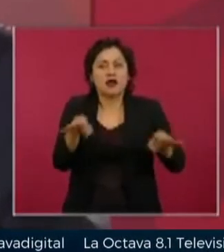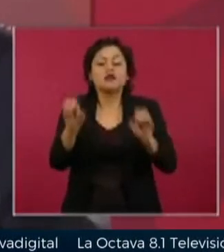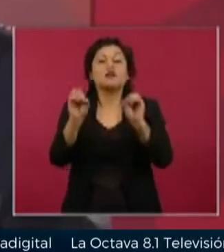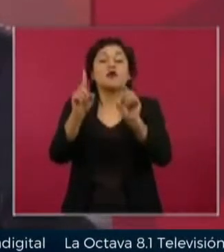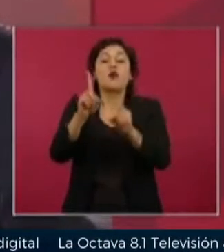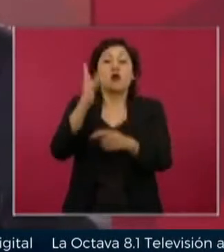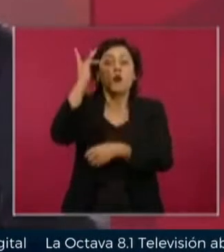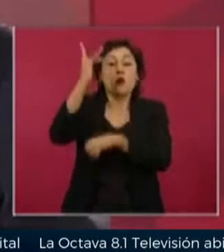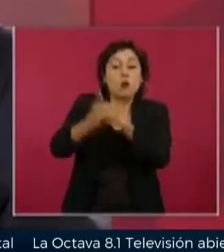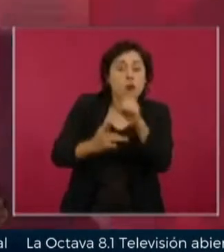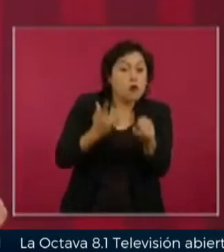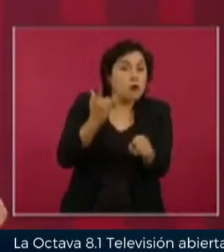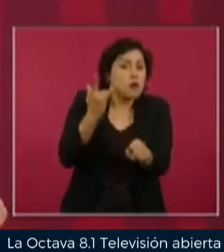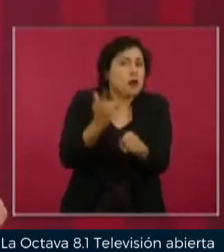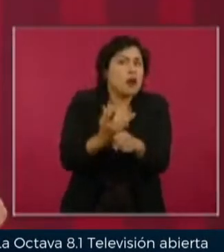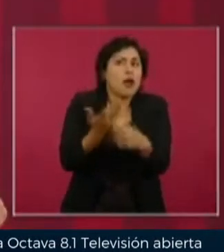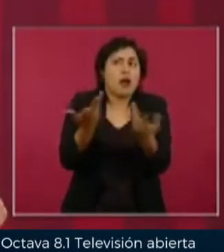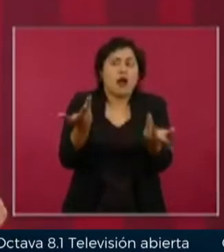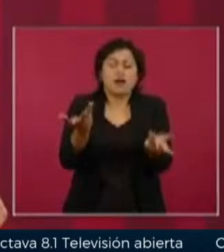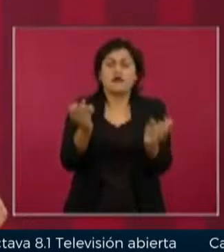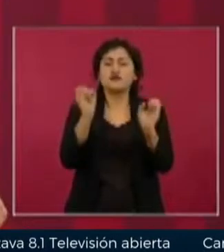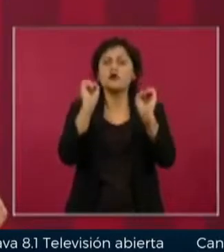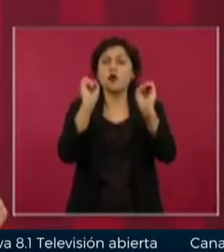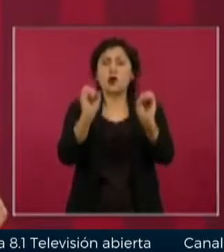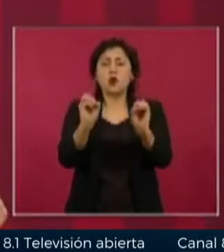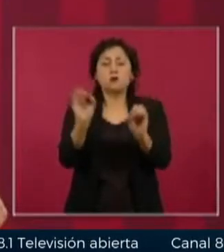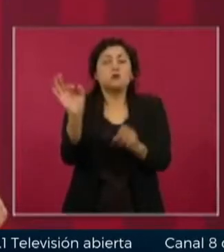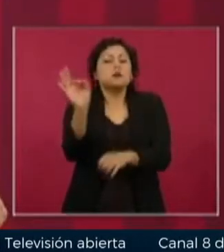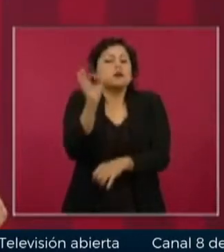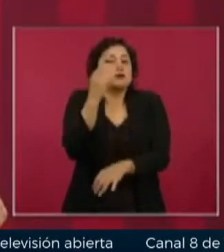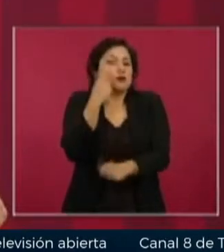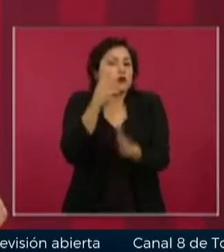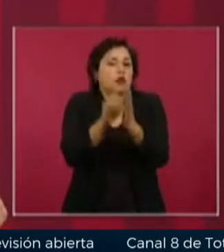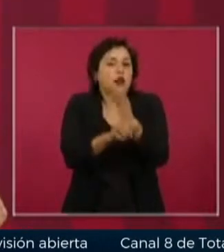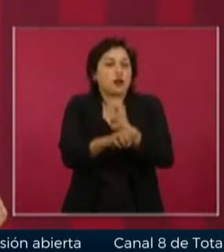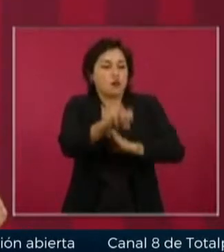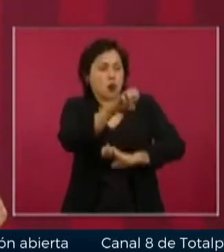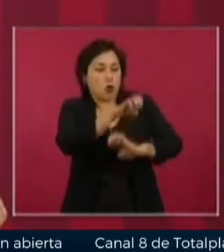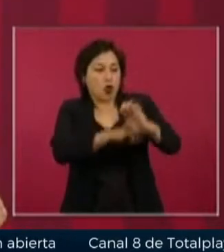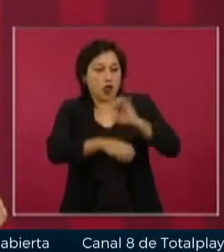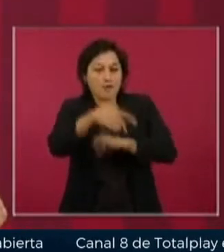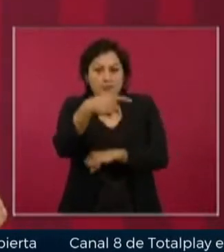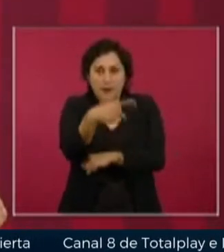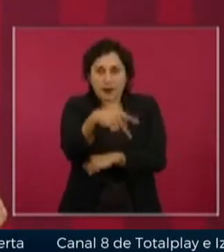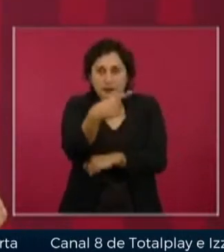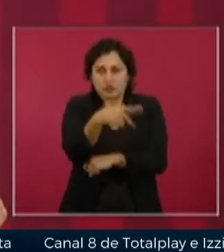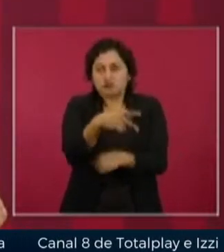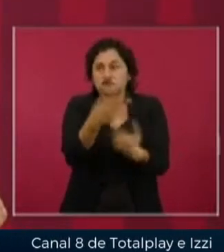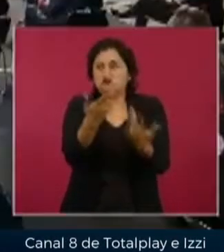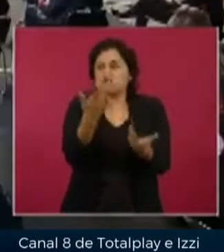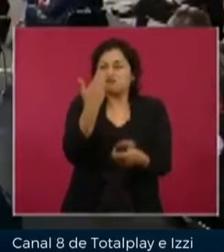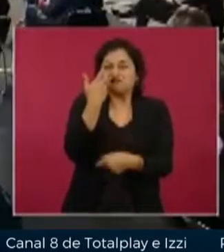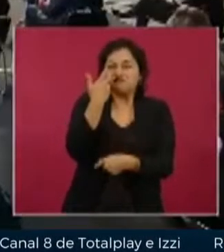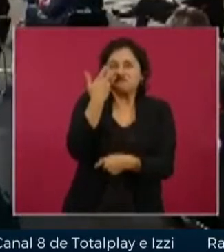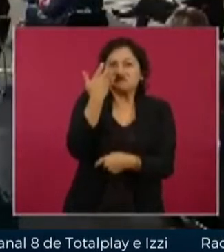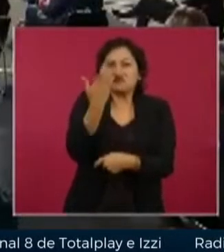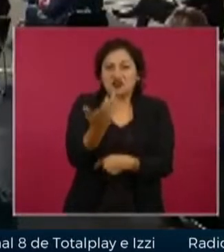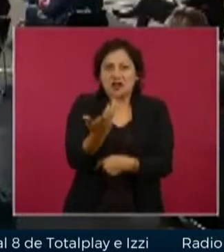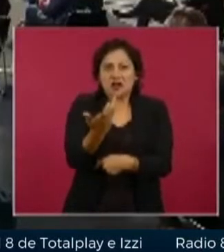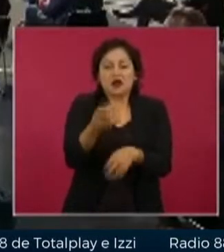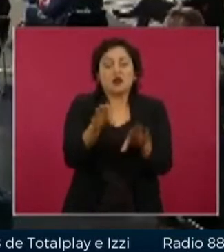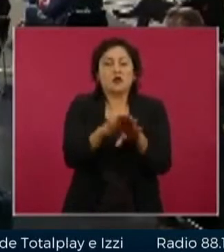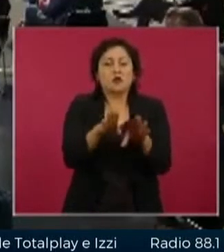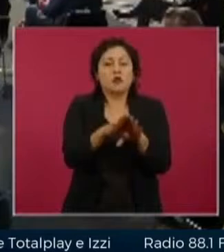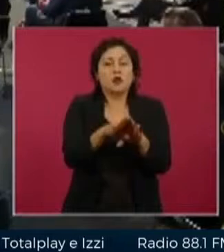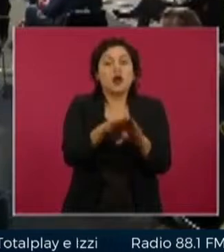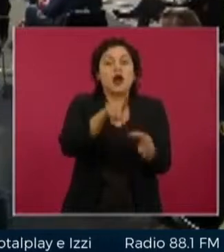una empresa que quiere darle un reconocimiento a sus